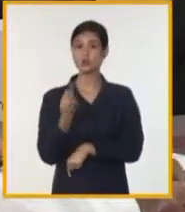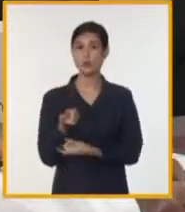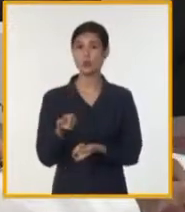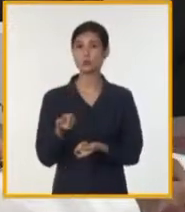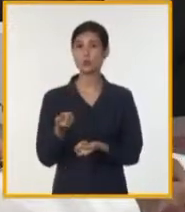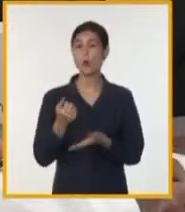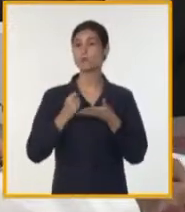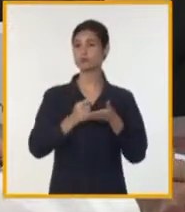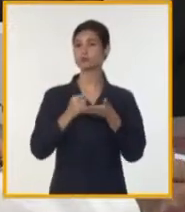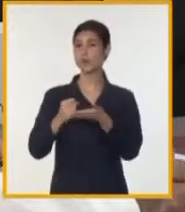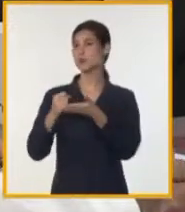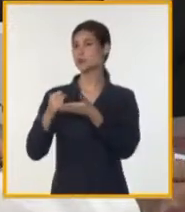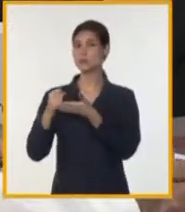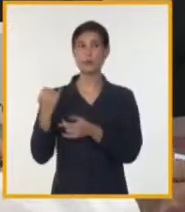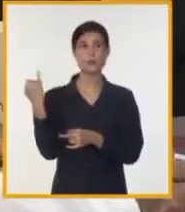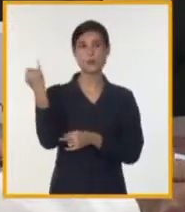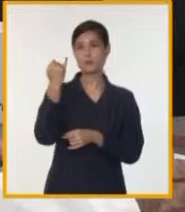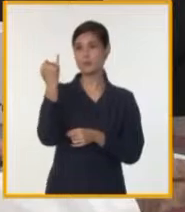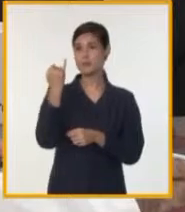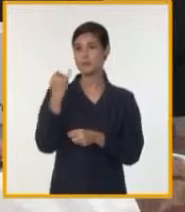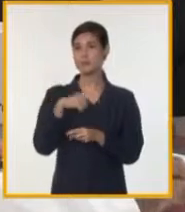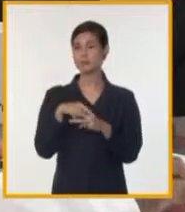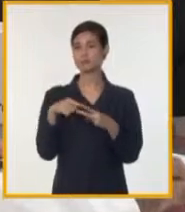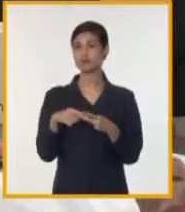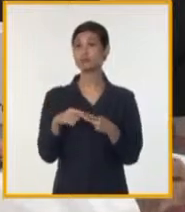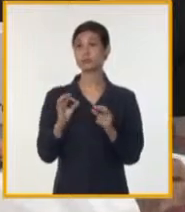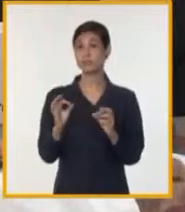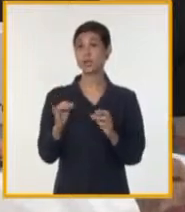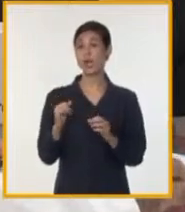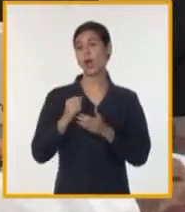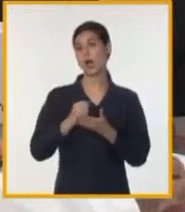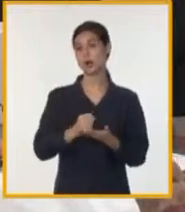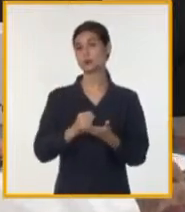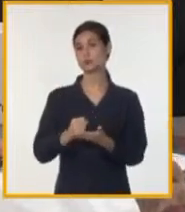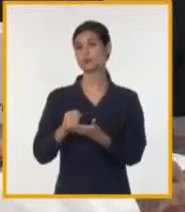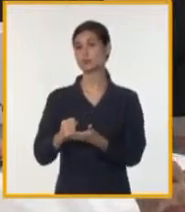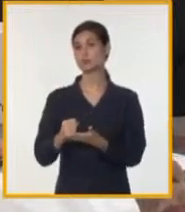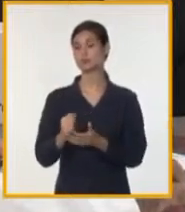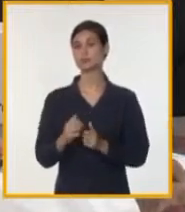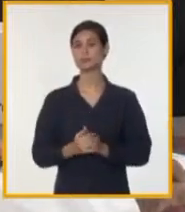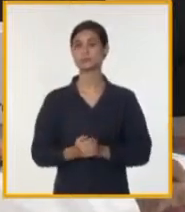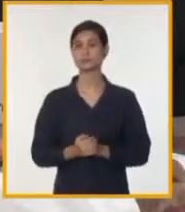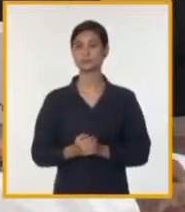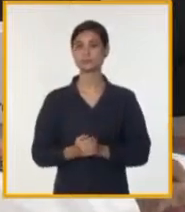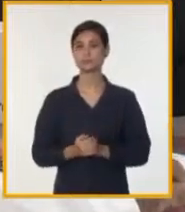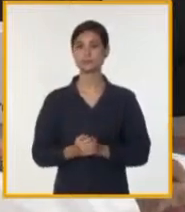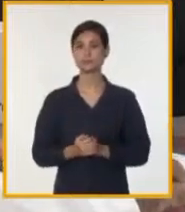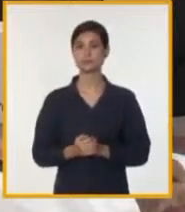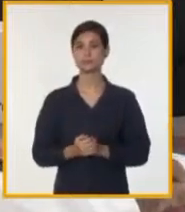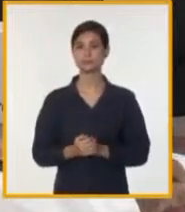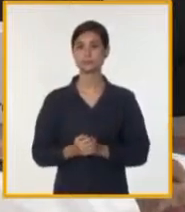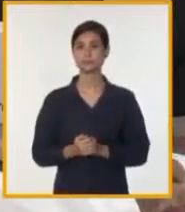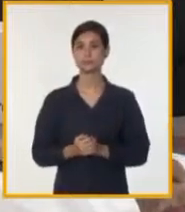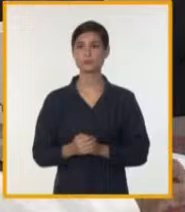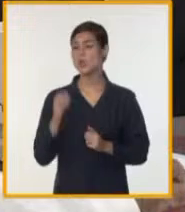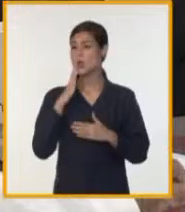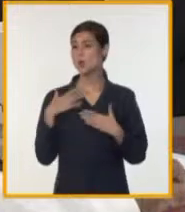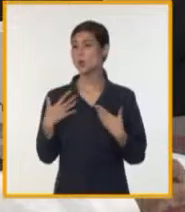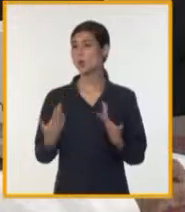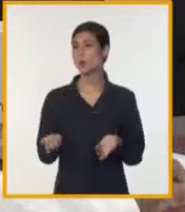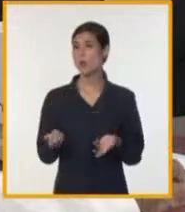incluso internacionales que tienen lugar en Cuba. ¿Y cómo logran hacer eso, Aidel, ahora en estas circunstancias? ¿Cómo han